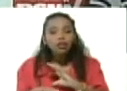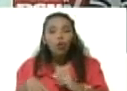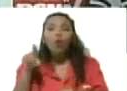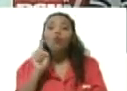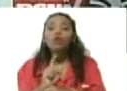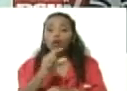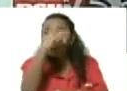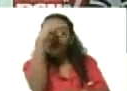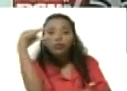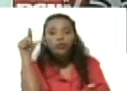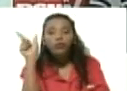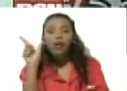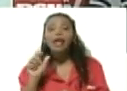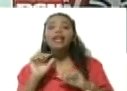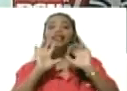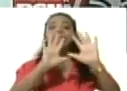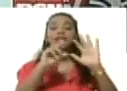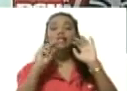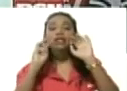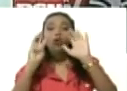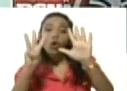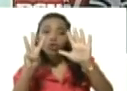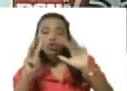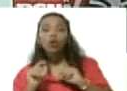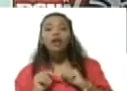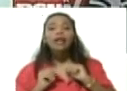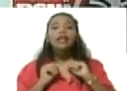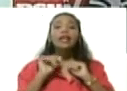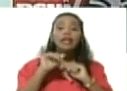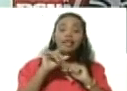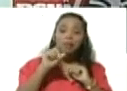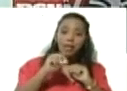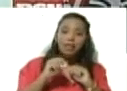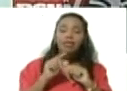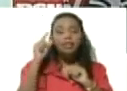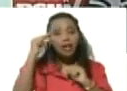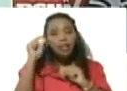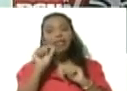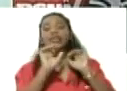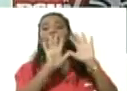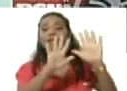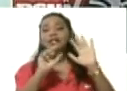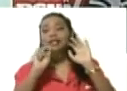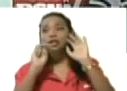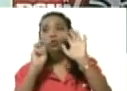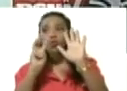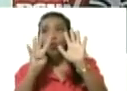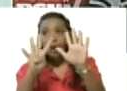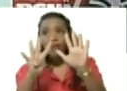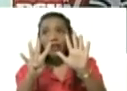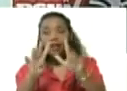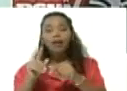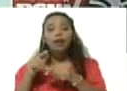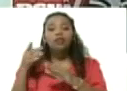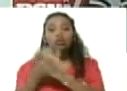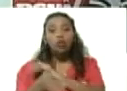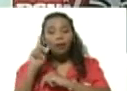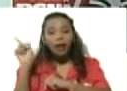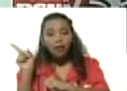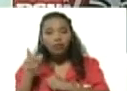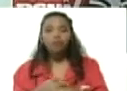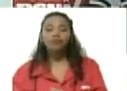día 18 y 19 de enero. Y ahí iremos anunciando nosotros todas las fechas. Pero preparados